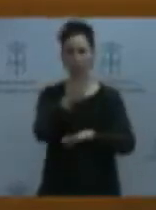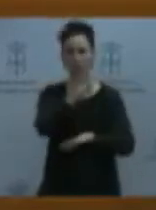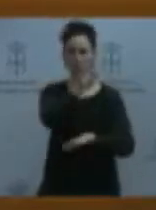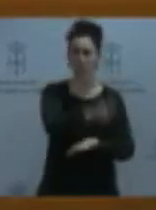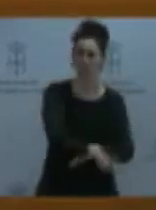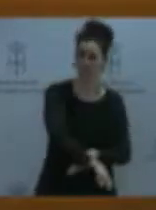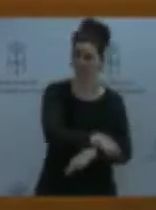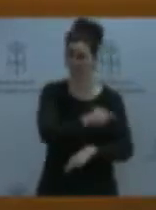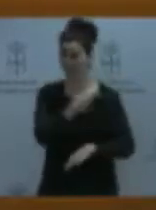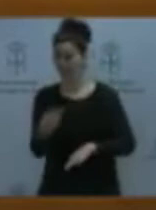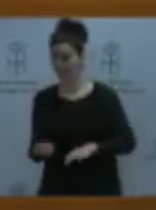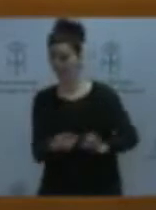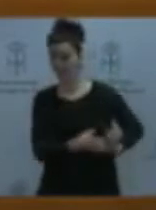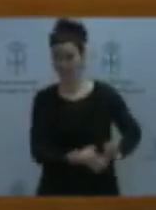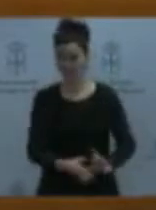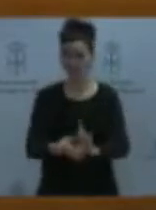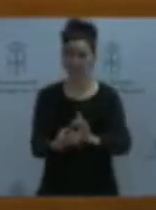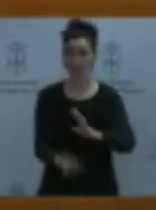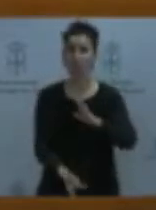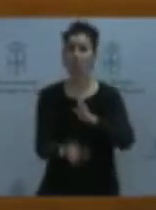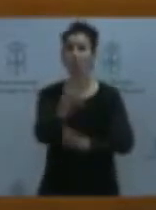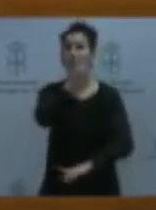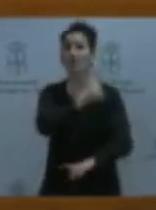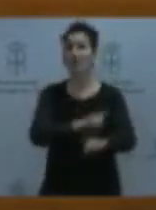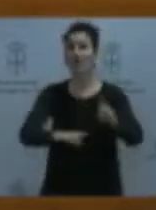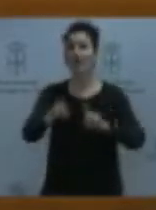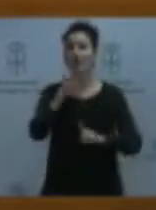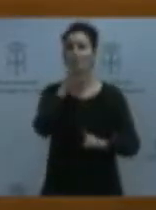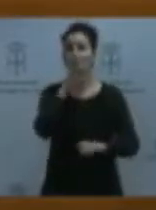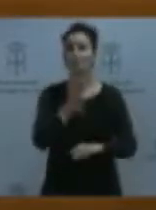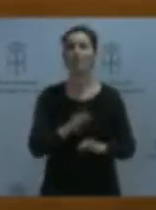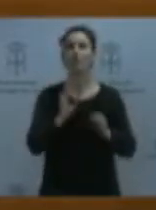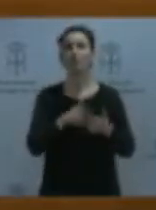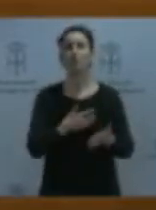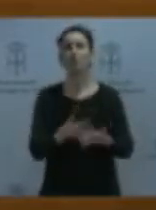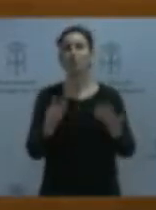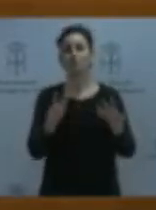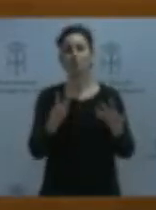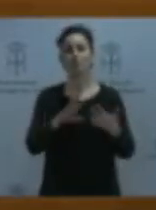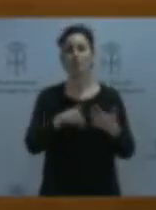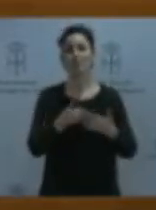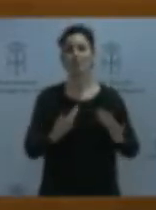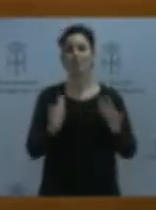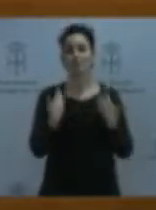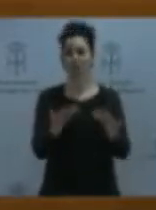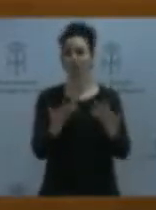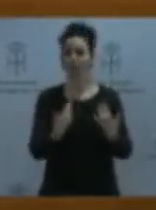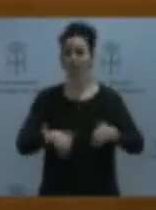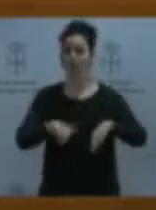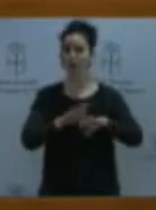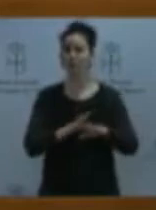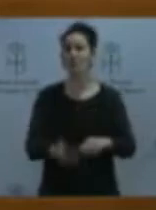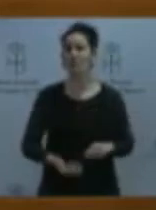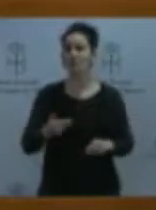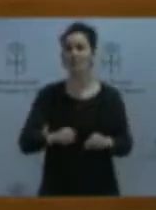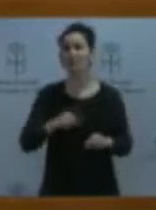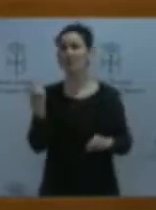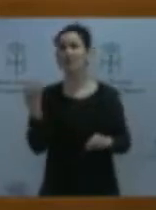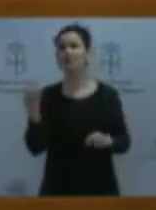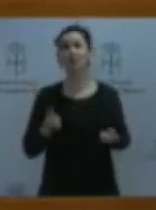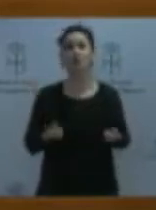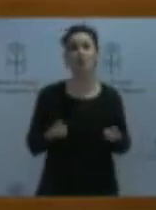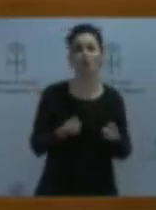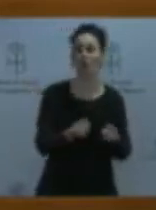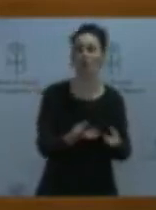mayores en horarios de 8 a 10 de la noche, porque no es lo más importante el número, sino la gravedad de las incidencias